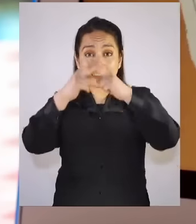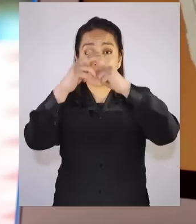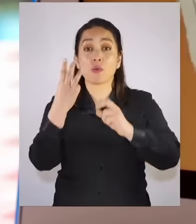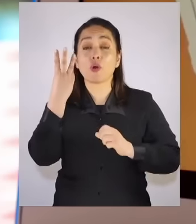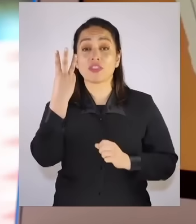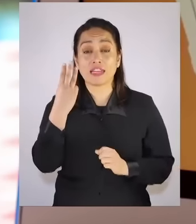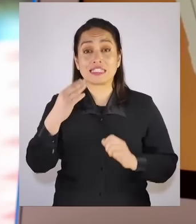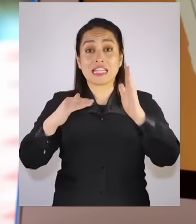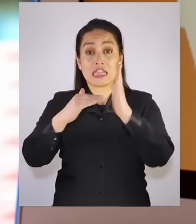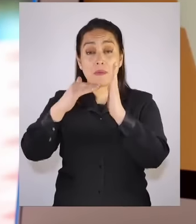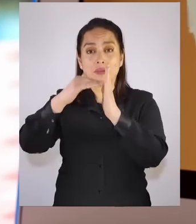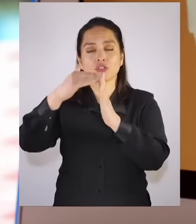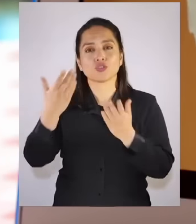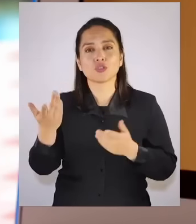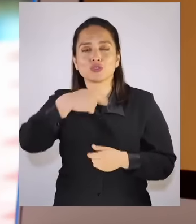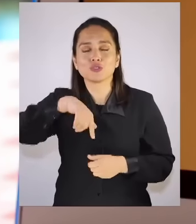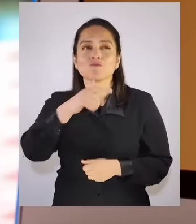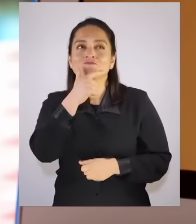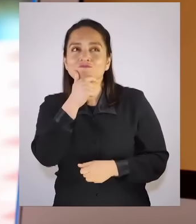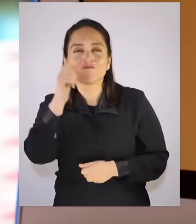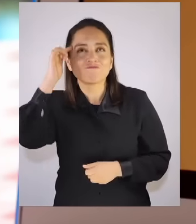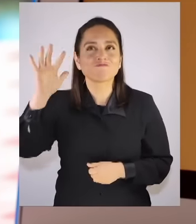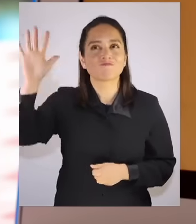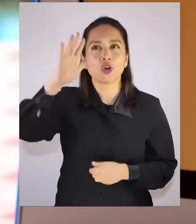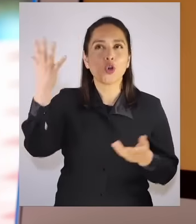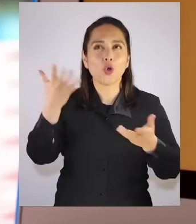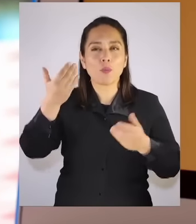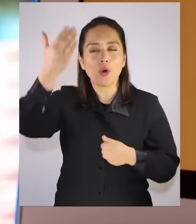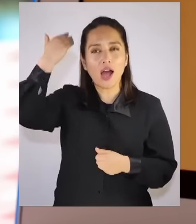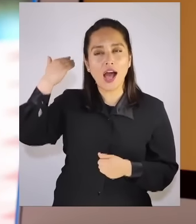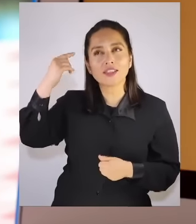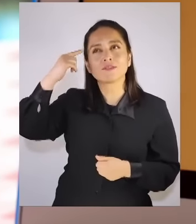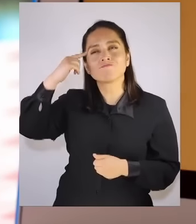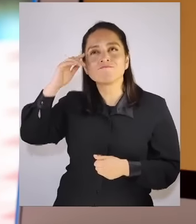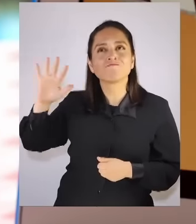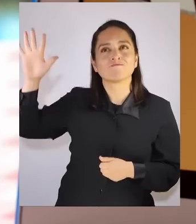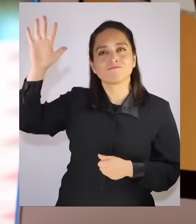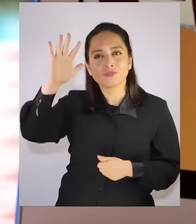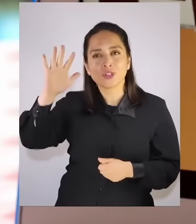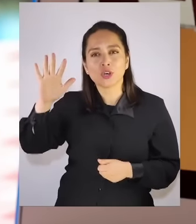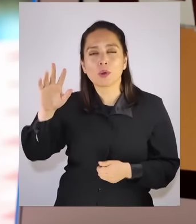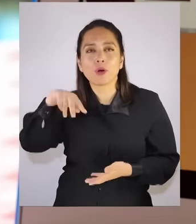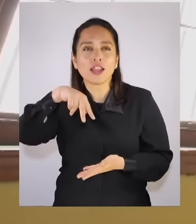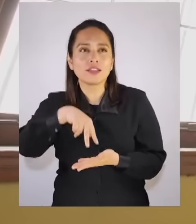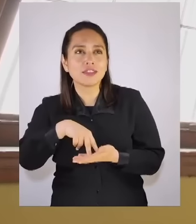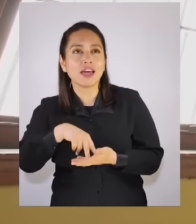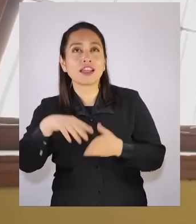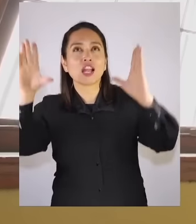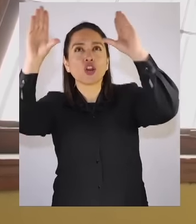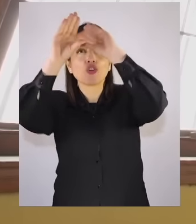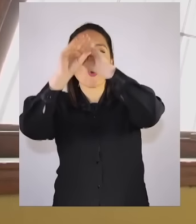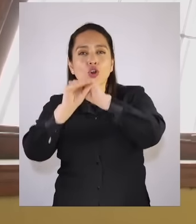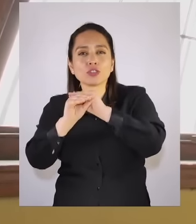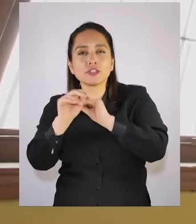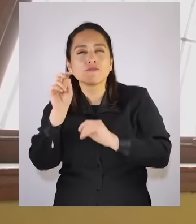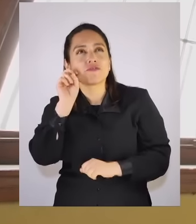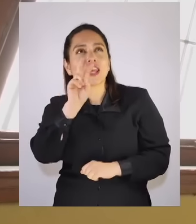sentido nos permite especular sobre cómo fue, sobre imaginarnos acá, el estar observando de noche